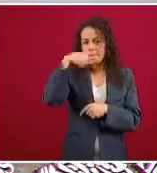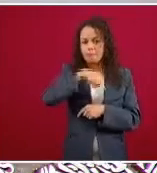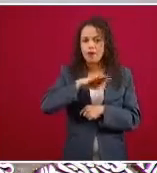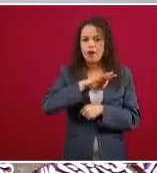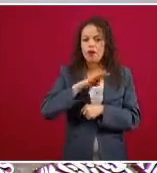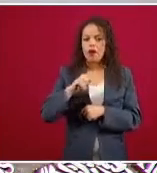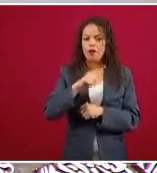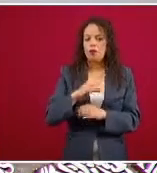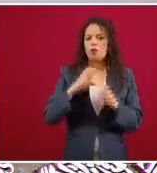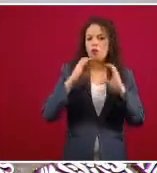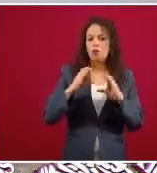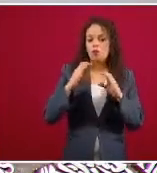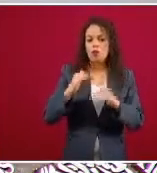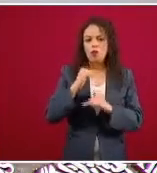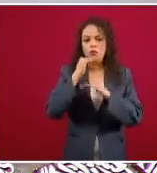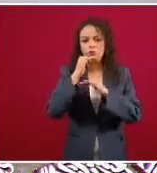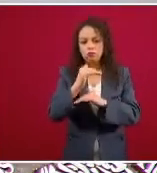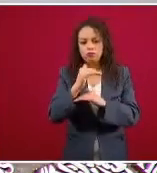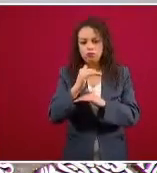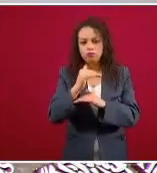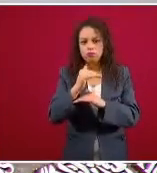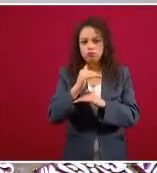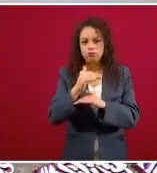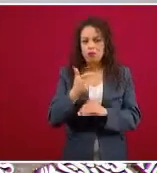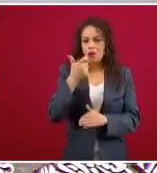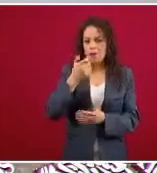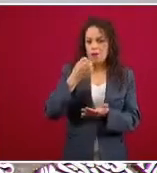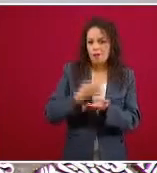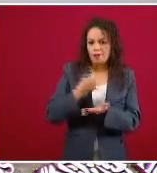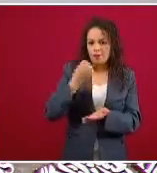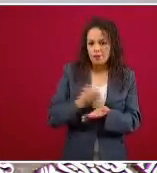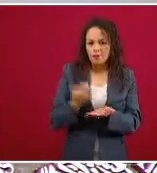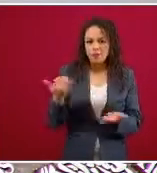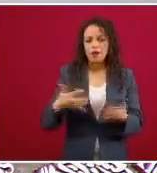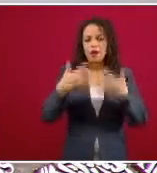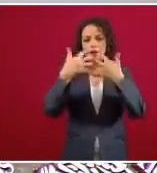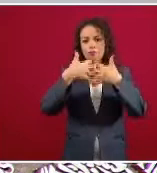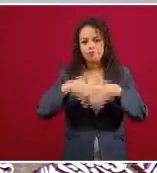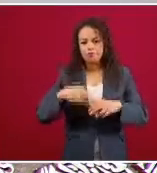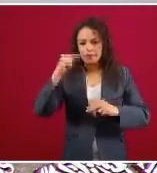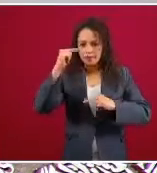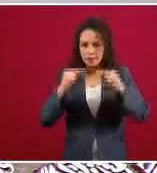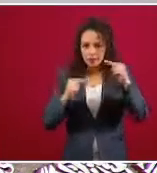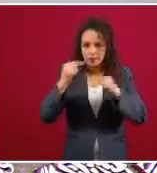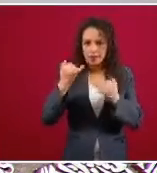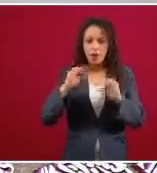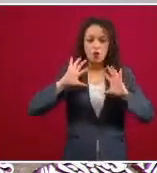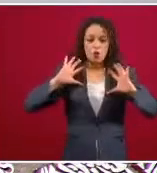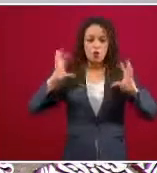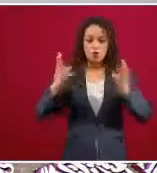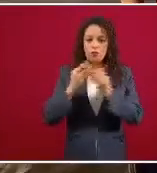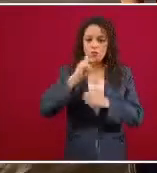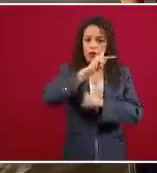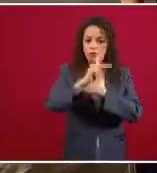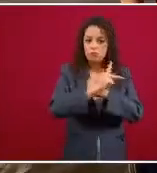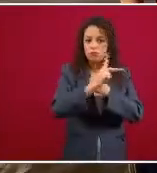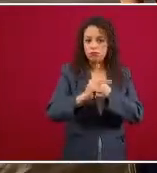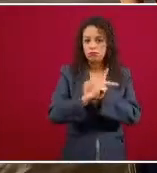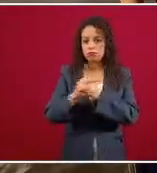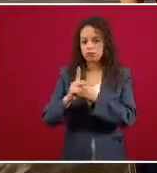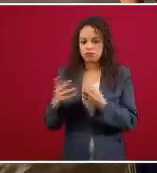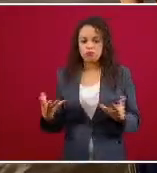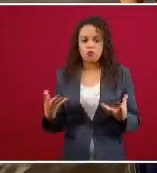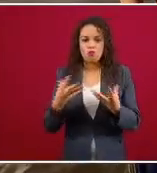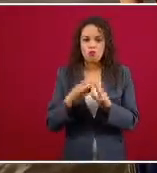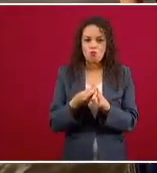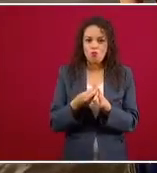mantener los niveles de producción y como colaboración de todos los países. Esto es muy importante